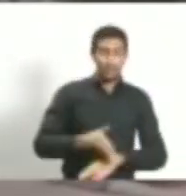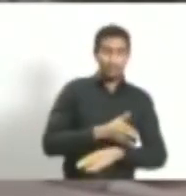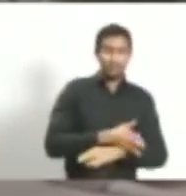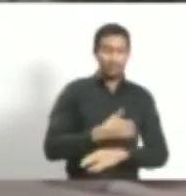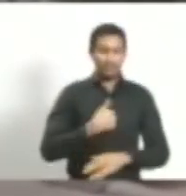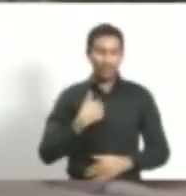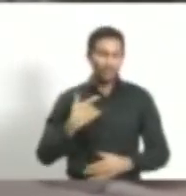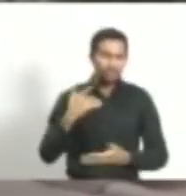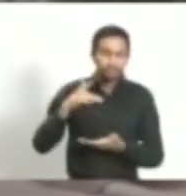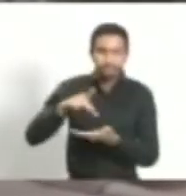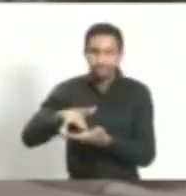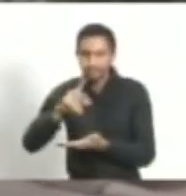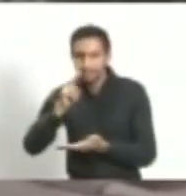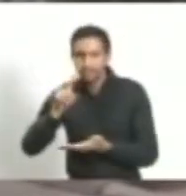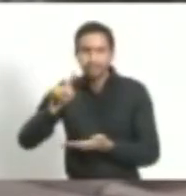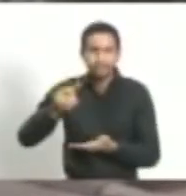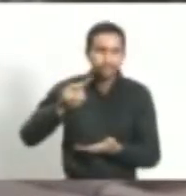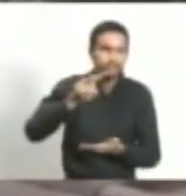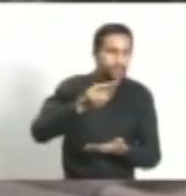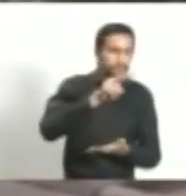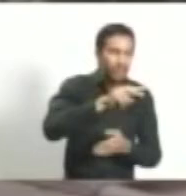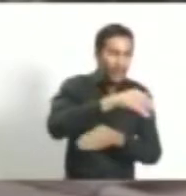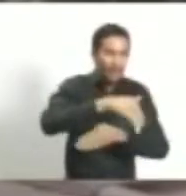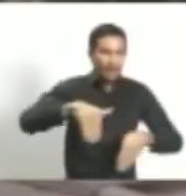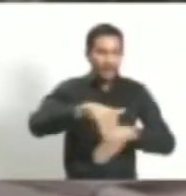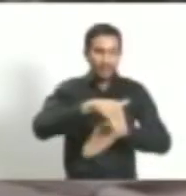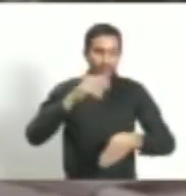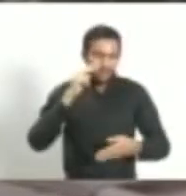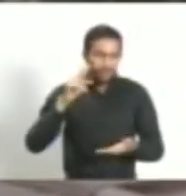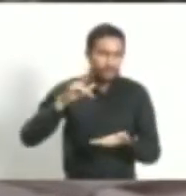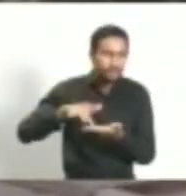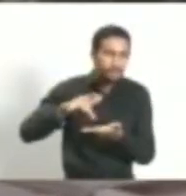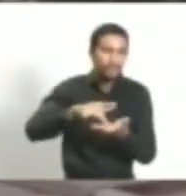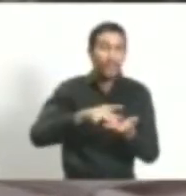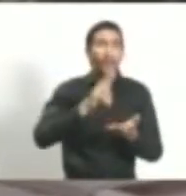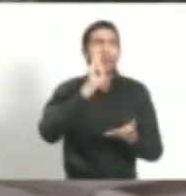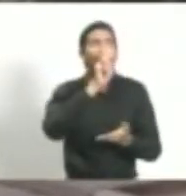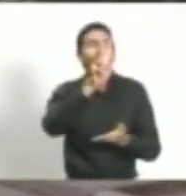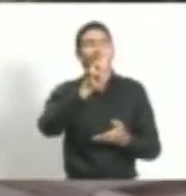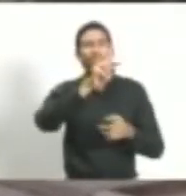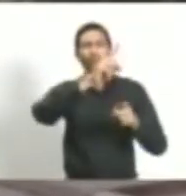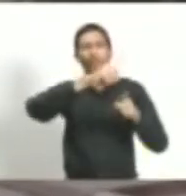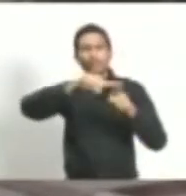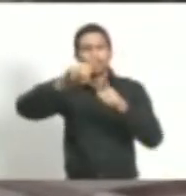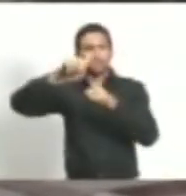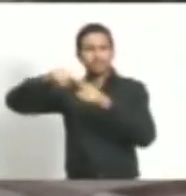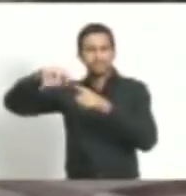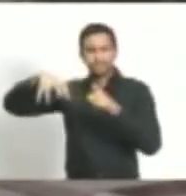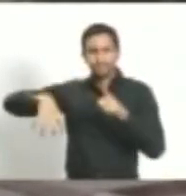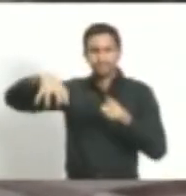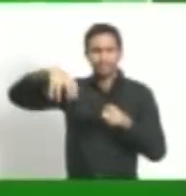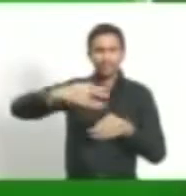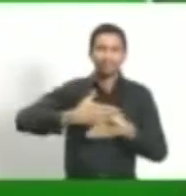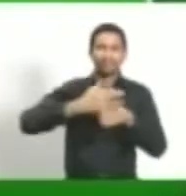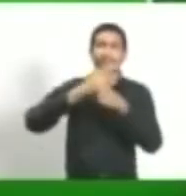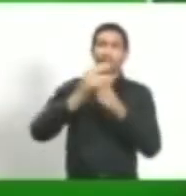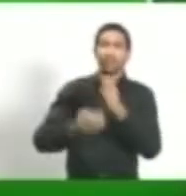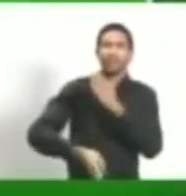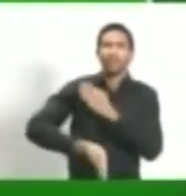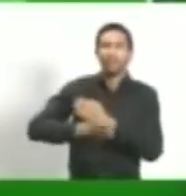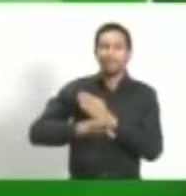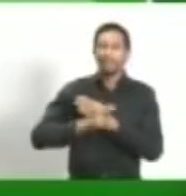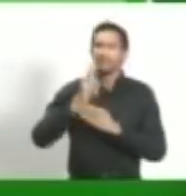por varias calles alrededor y resulta que encontré que hay otras edificaciones que se están adelantando con las